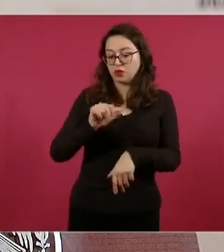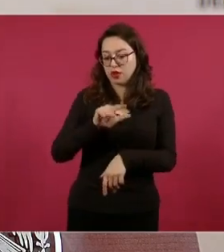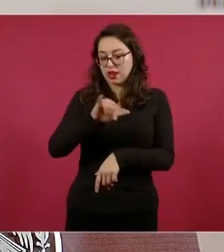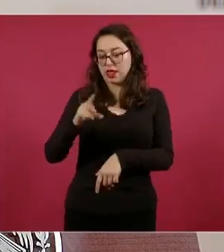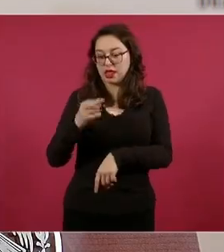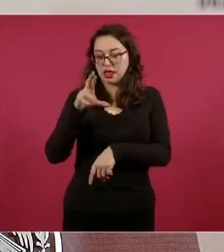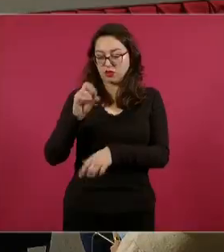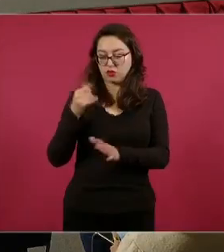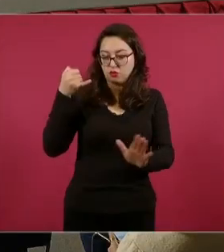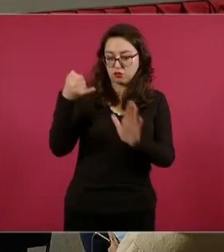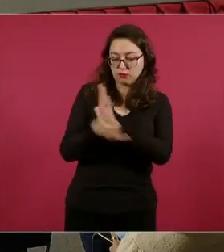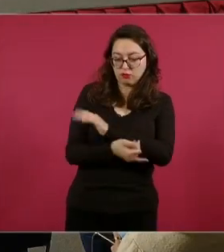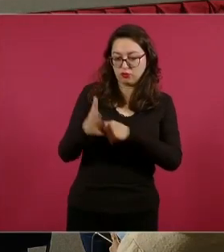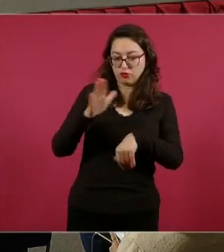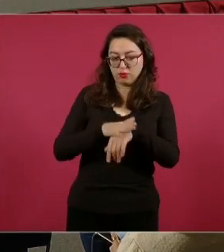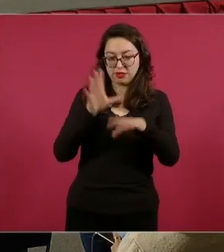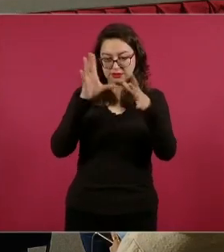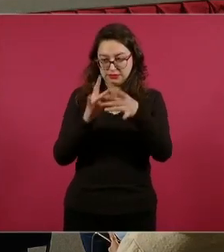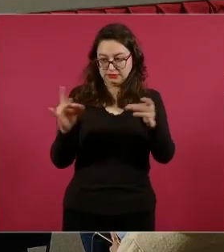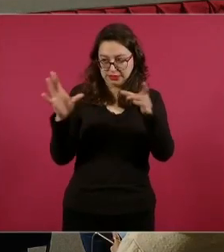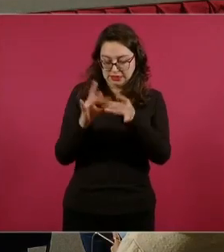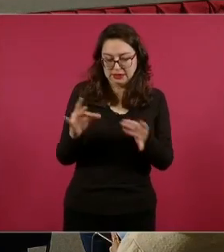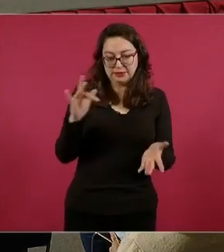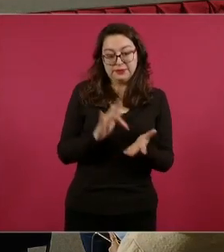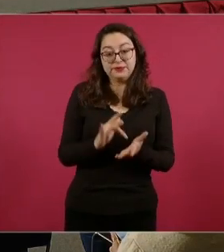Sbarch. Muchas gracias.